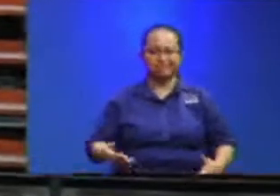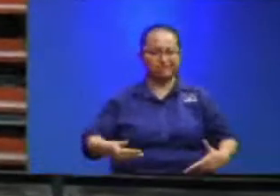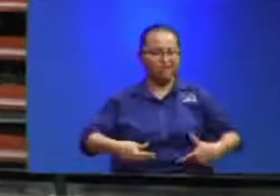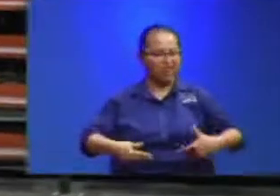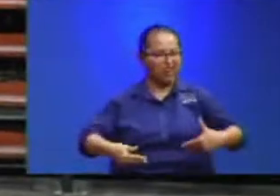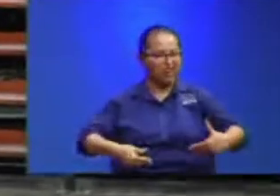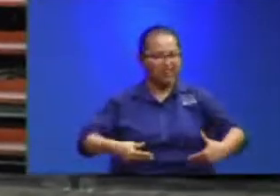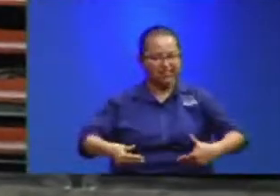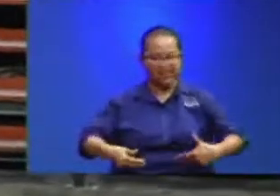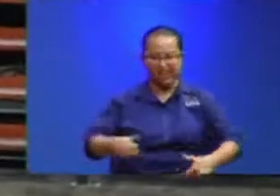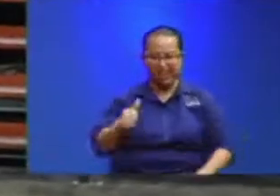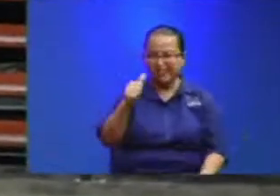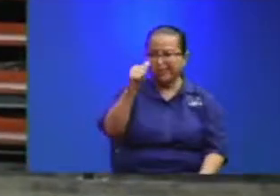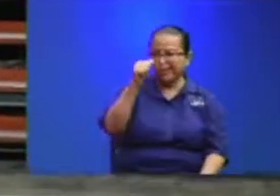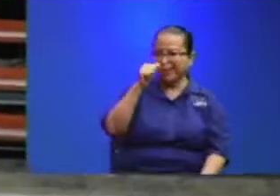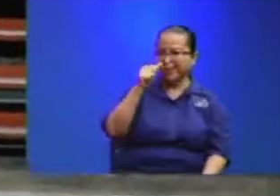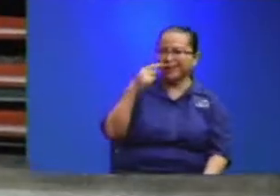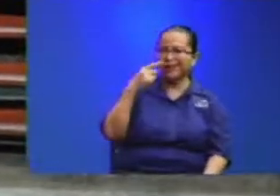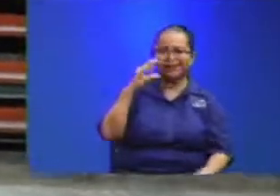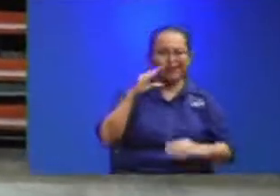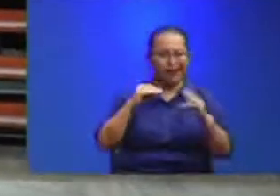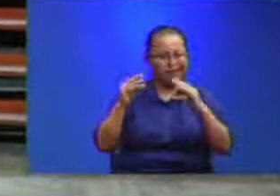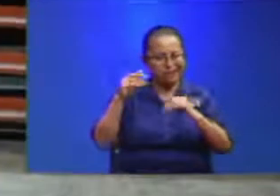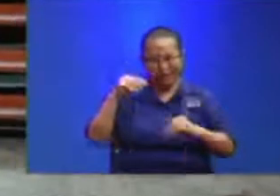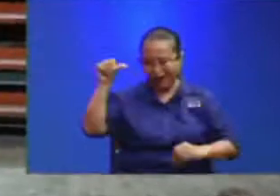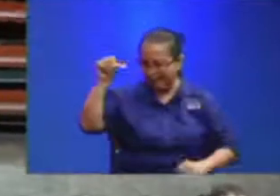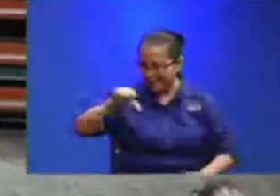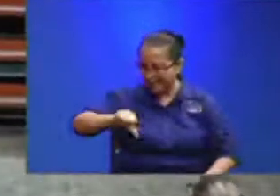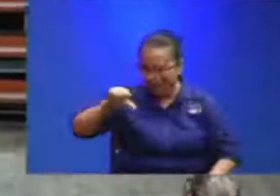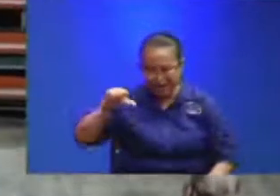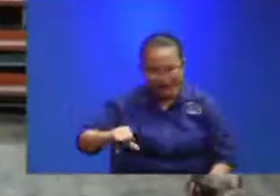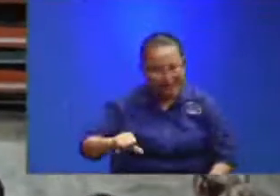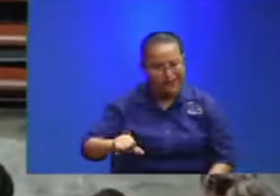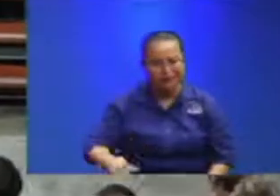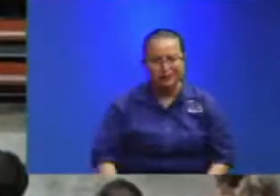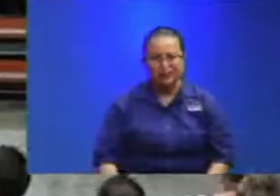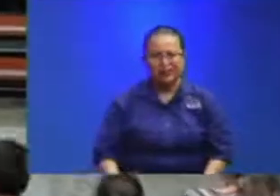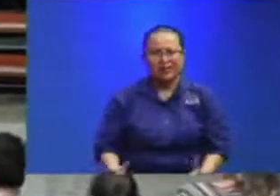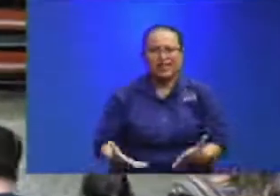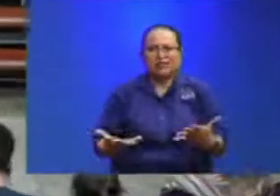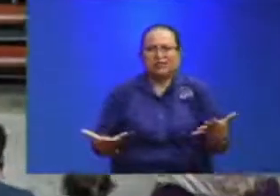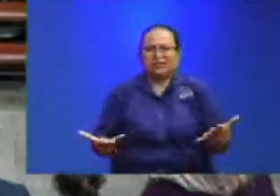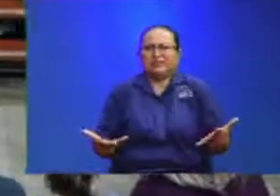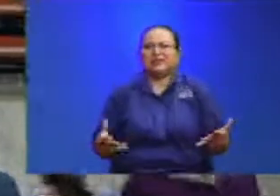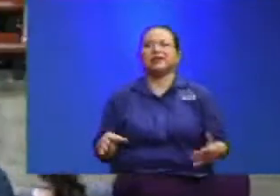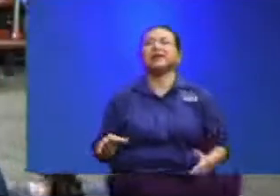viera como insulta blasfema fiesta siendo con él